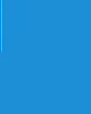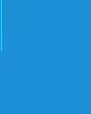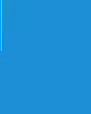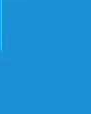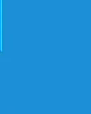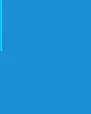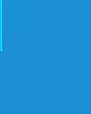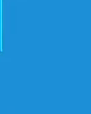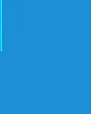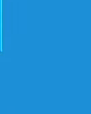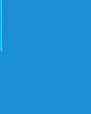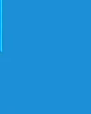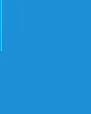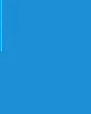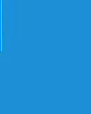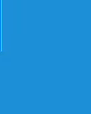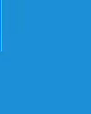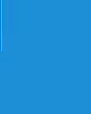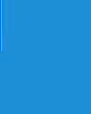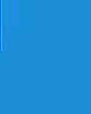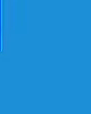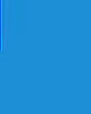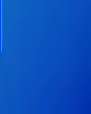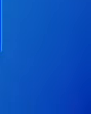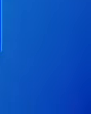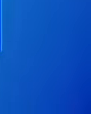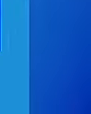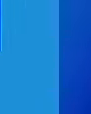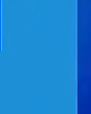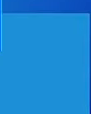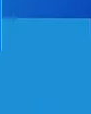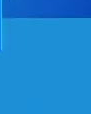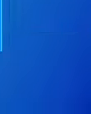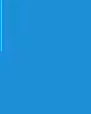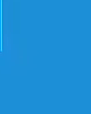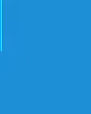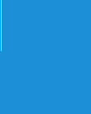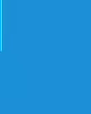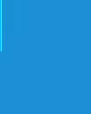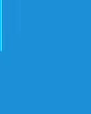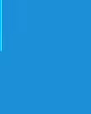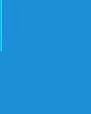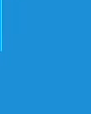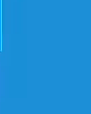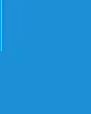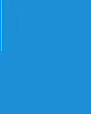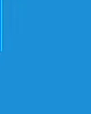primero, digamos, lo que seguramente le deben haber dicho sus asesores es, usted vaya y